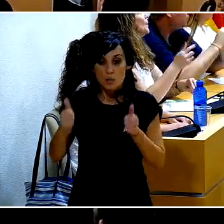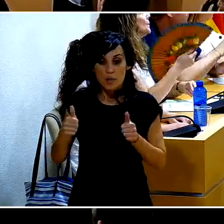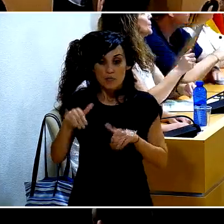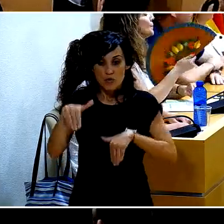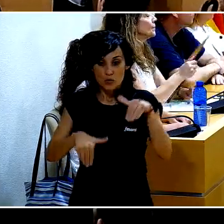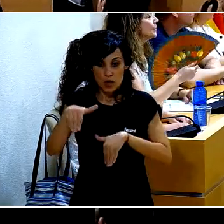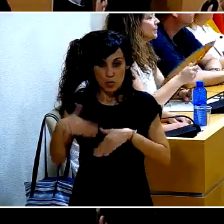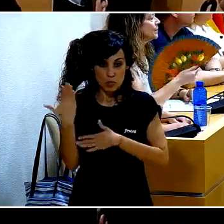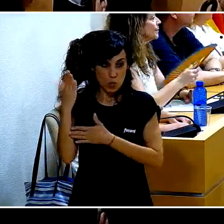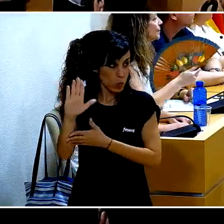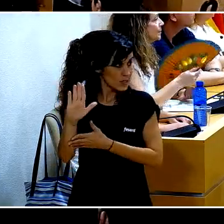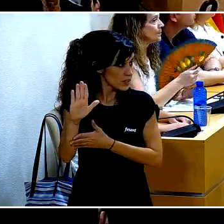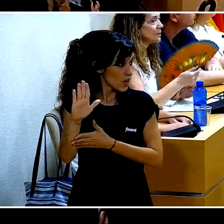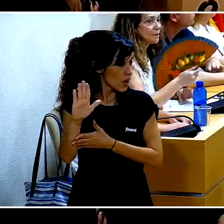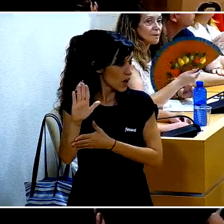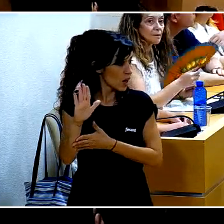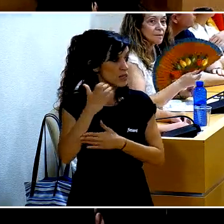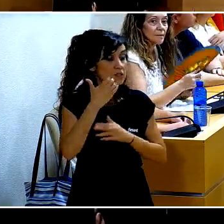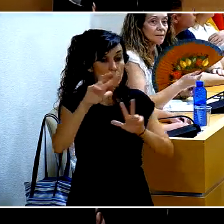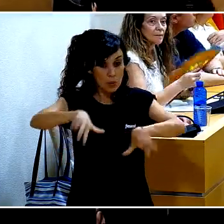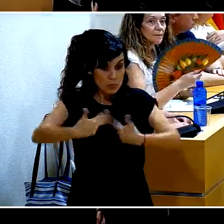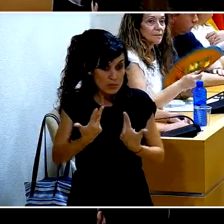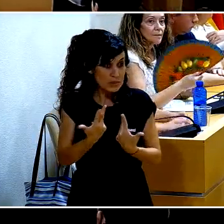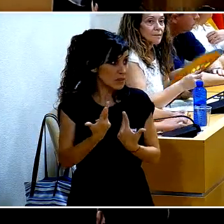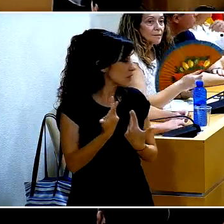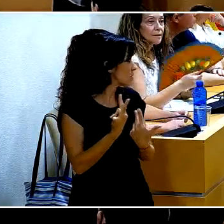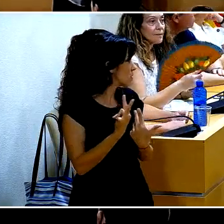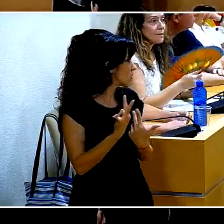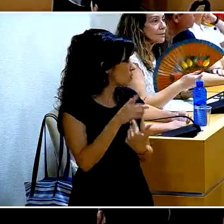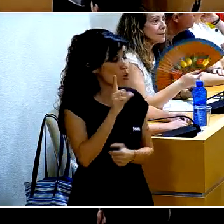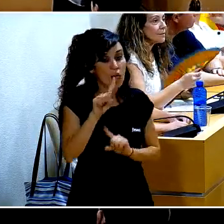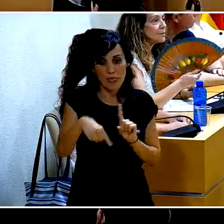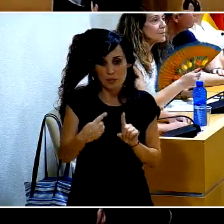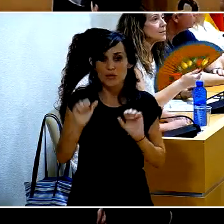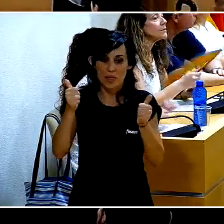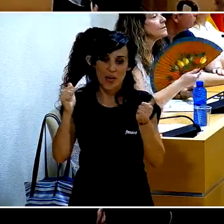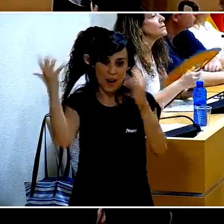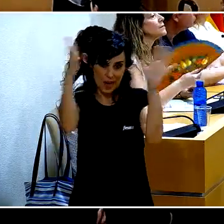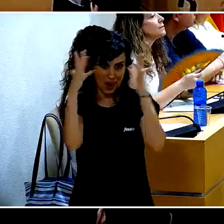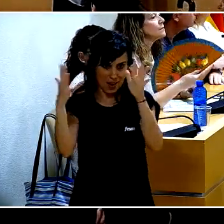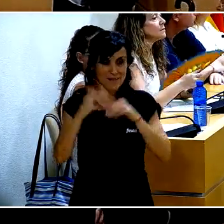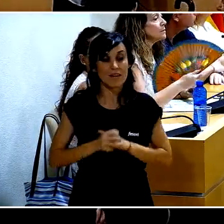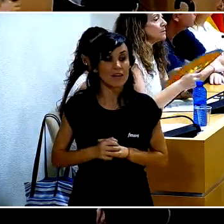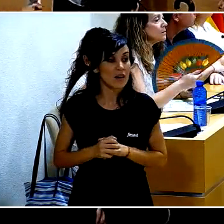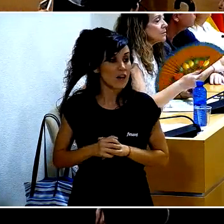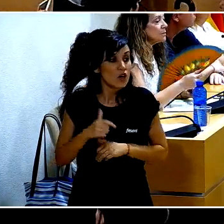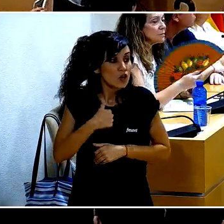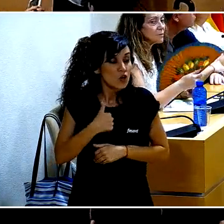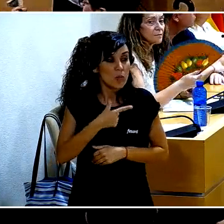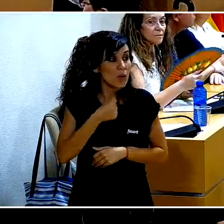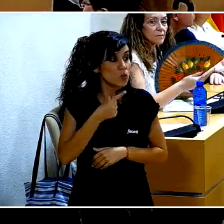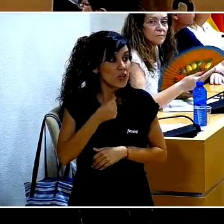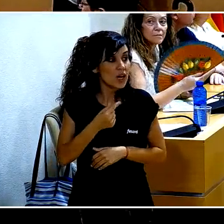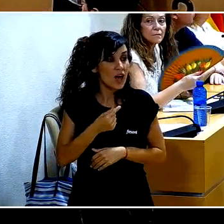votació de la proposta. Bueno, si me permetiu, abans de... Perquè després sé que començaran els aplaudiments. Jo